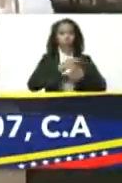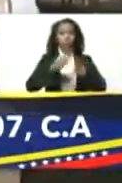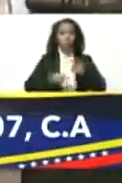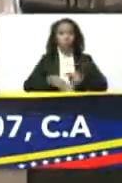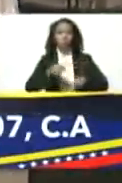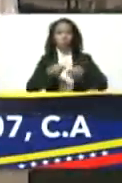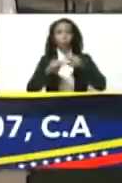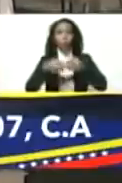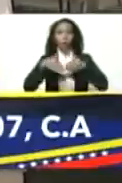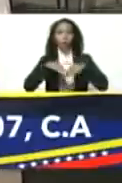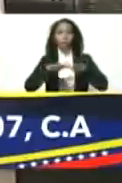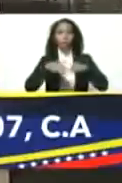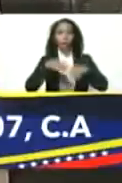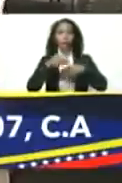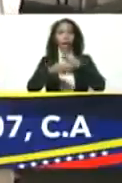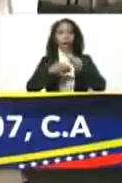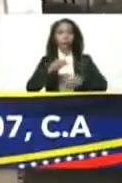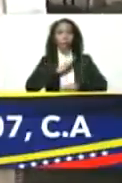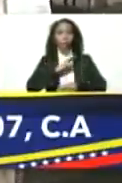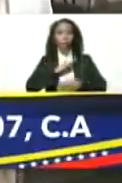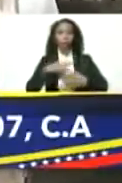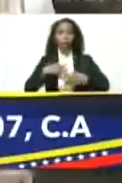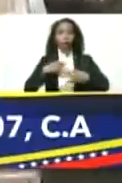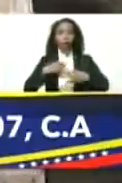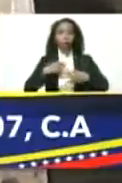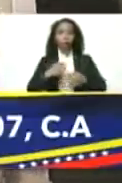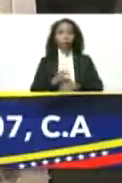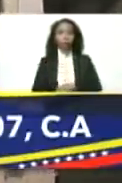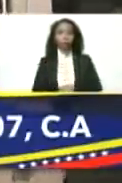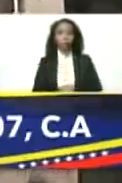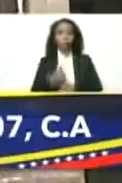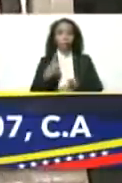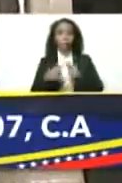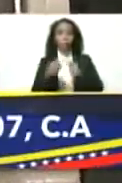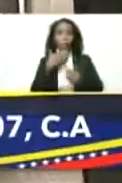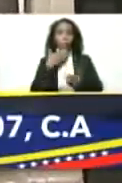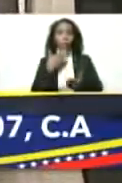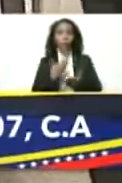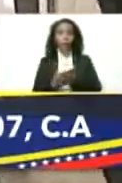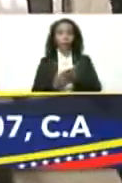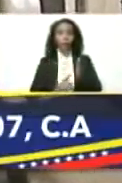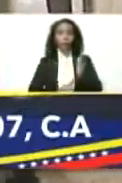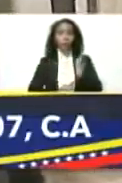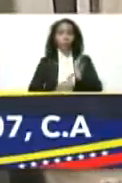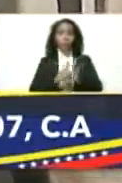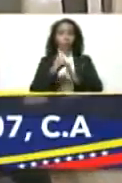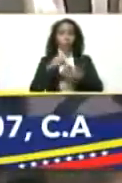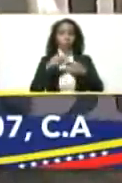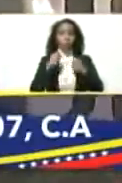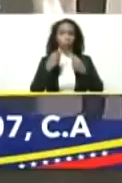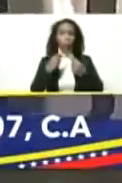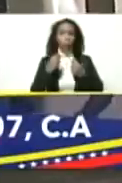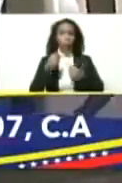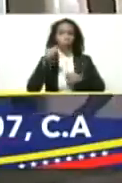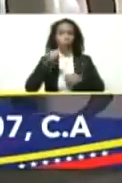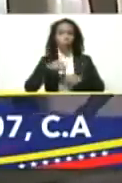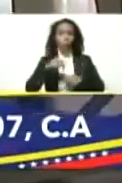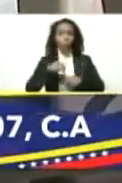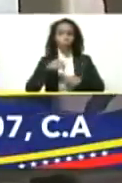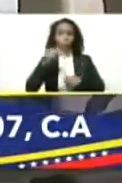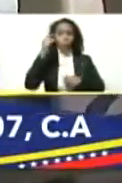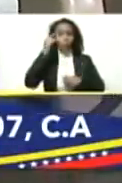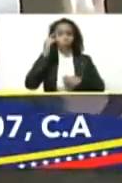tela para así fabricar la prenda. Pero gracias al desarrollo económico que hoy en